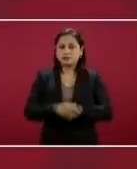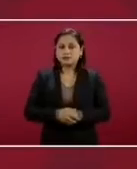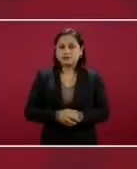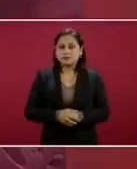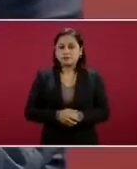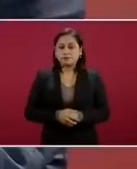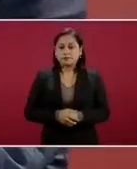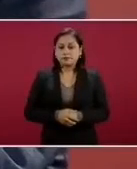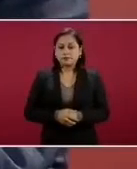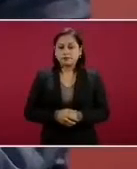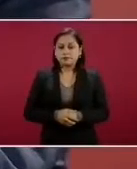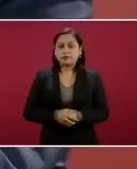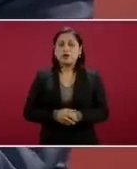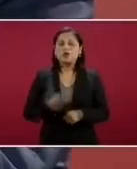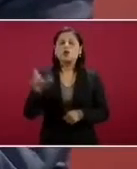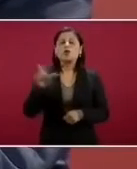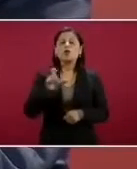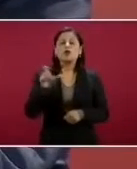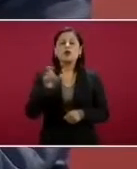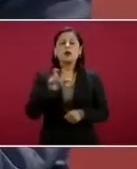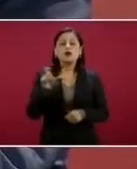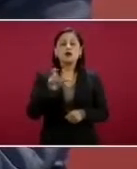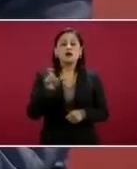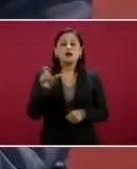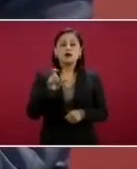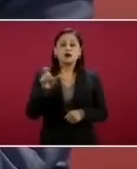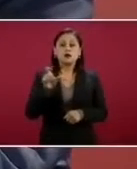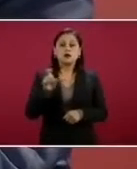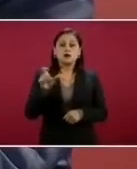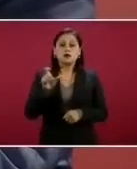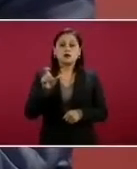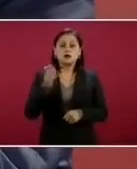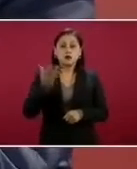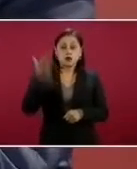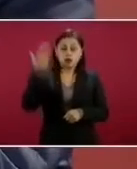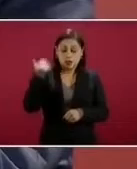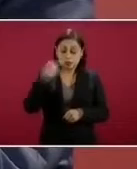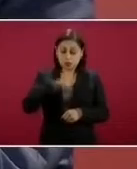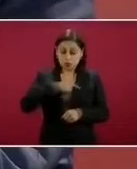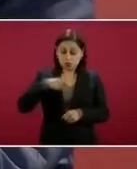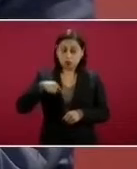Que cuando llegamos ya estaban las bandas,